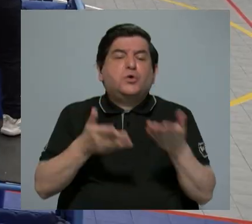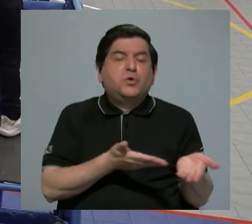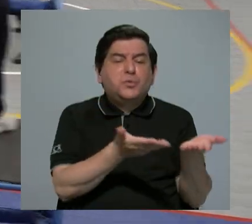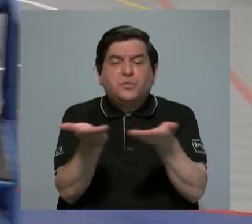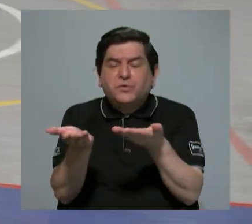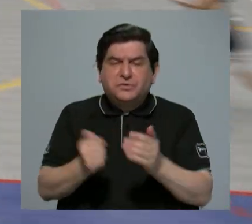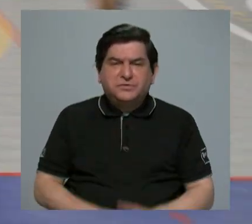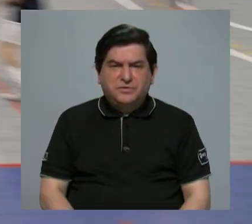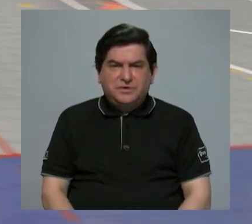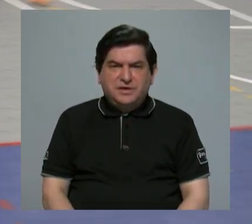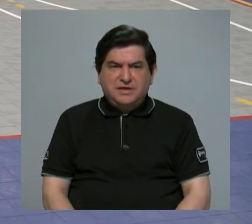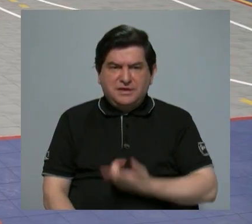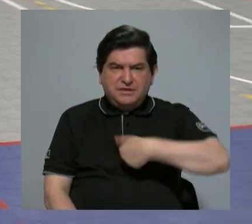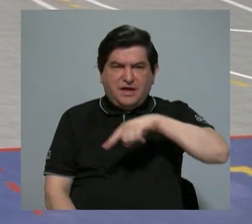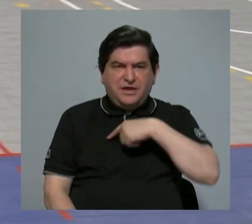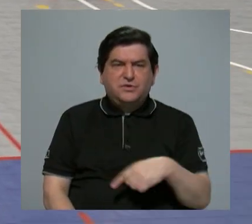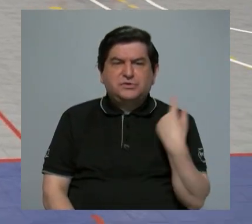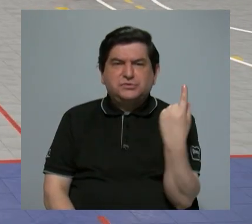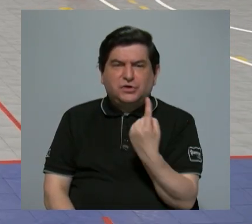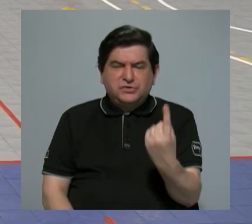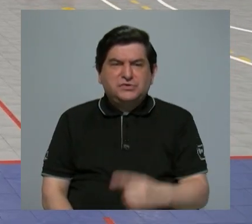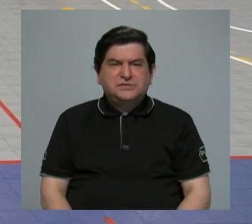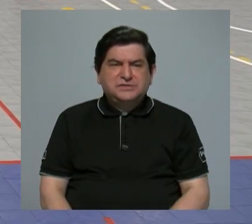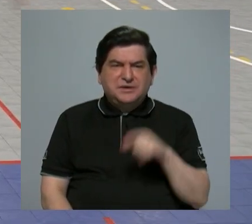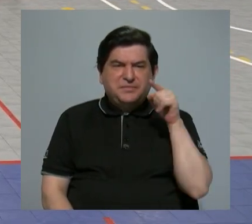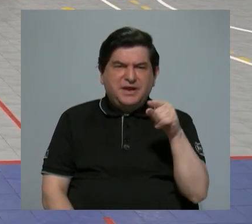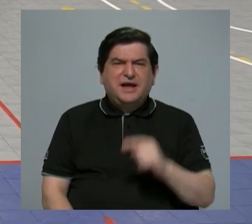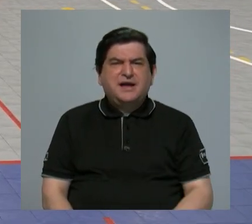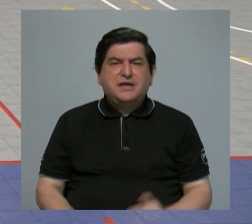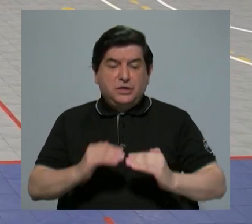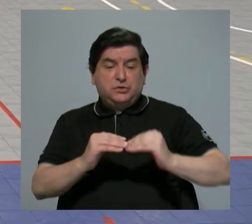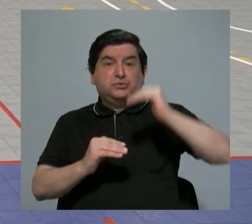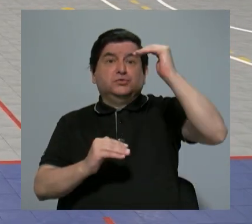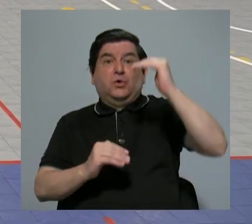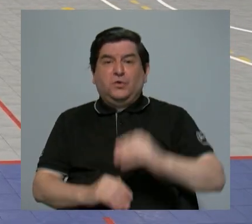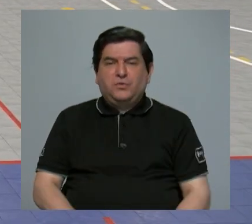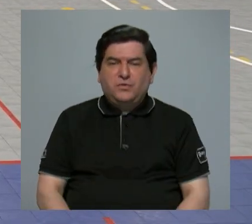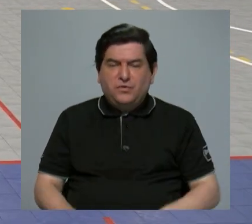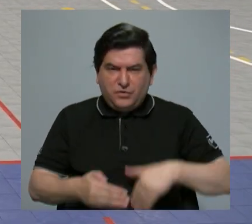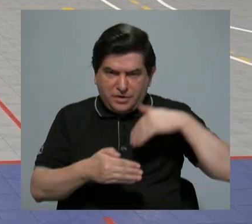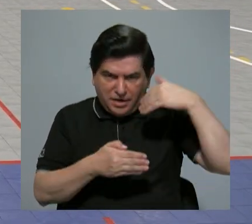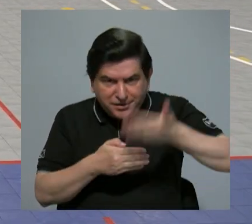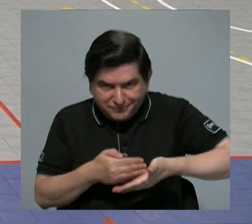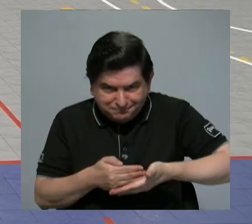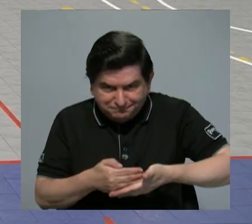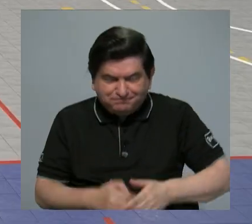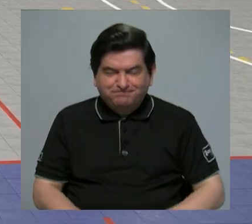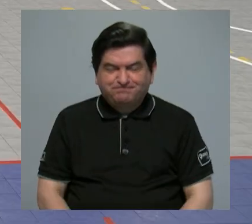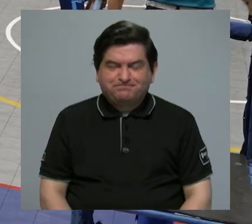cómo se desarrolla y siempre estuvimos más 5. En el marcador siempre estuvimos arriba. Ya luego